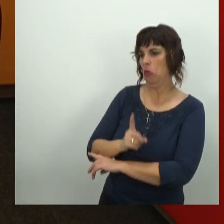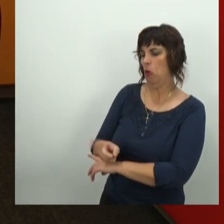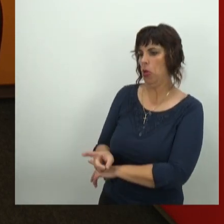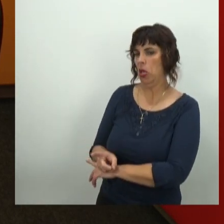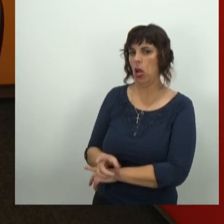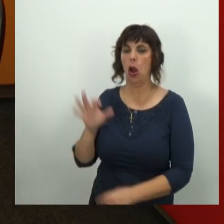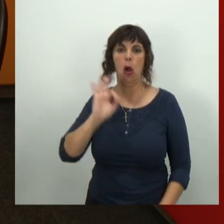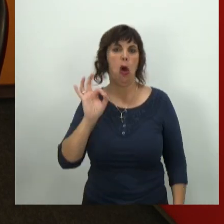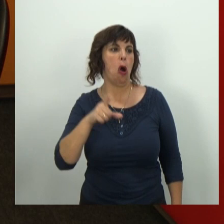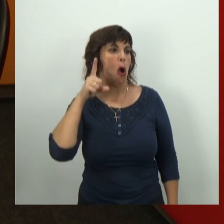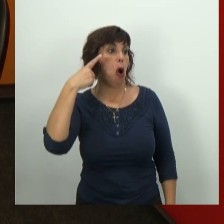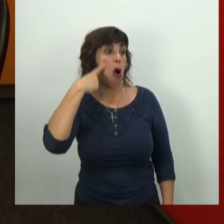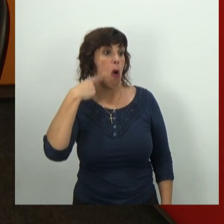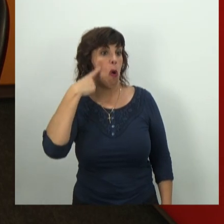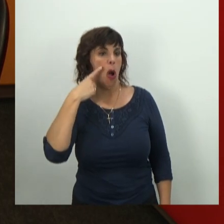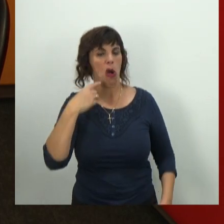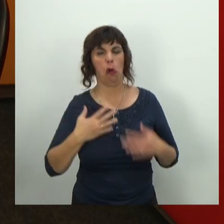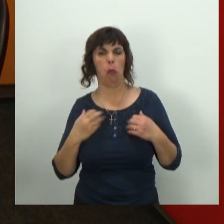bancos que se creen que tienen todo el poder,